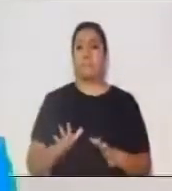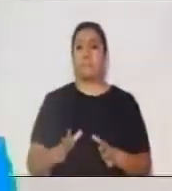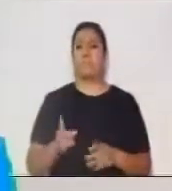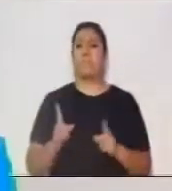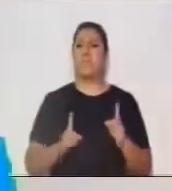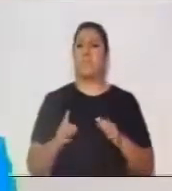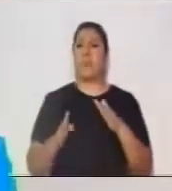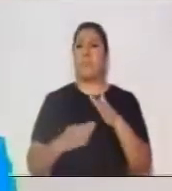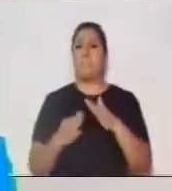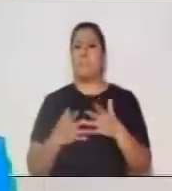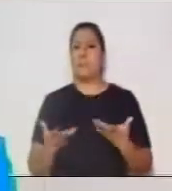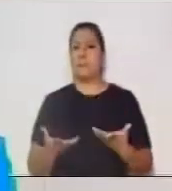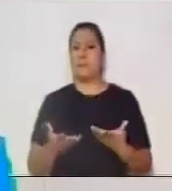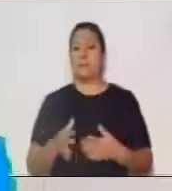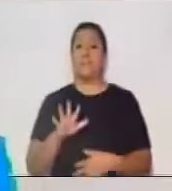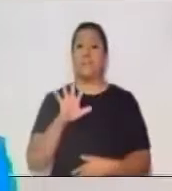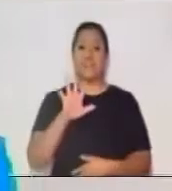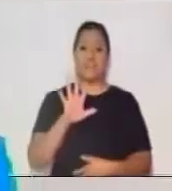de COVID-19.